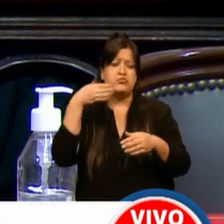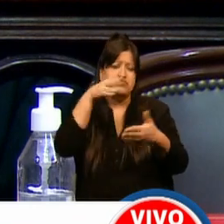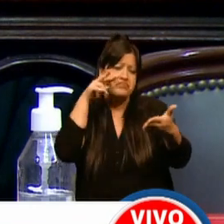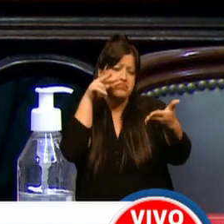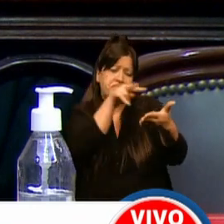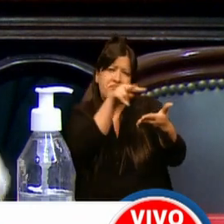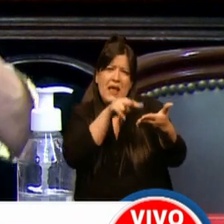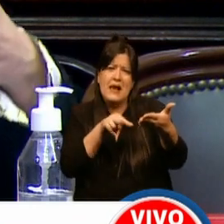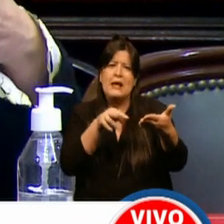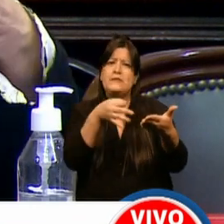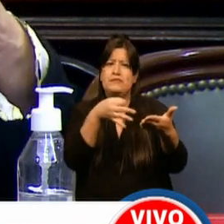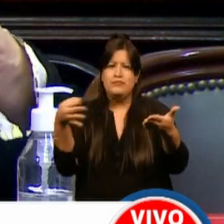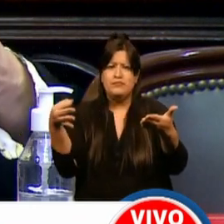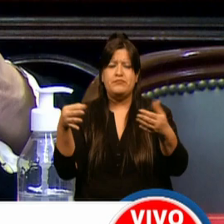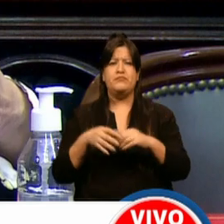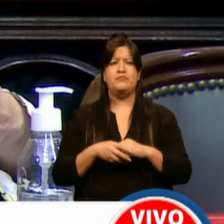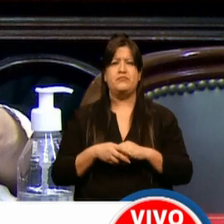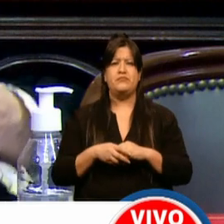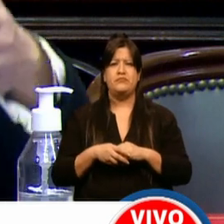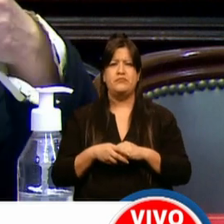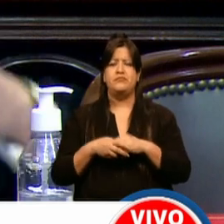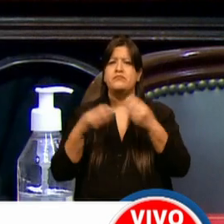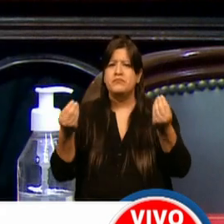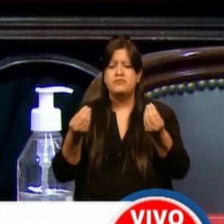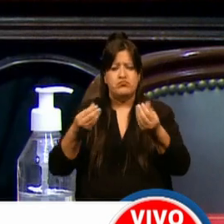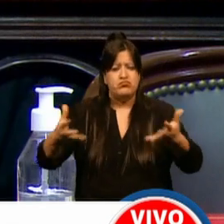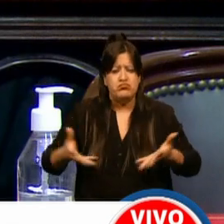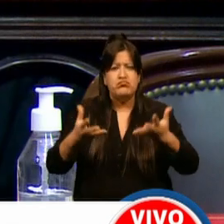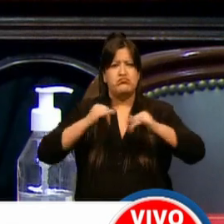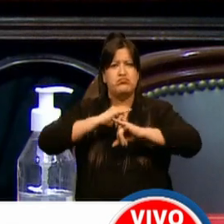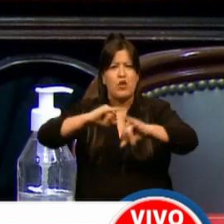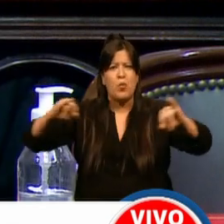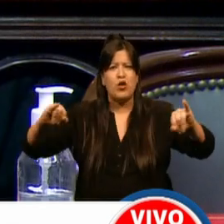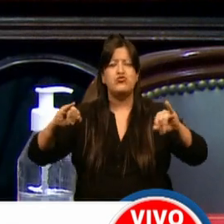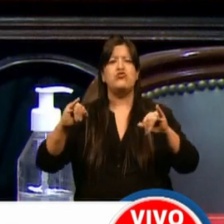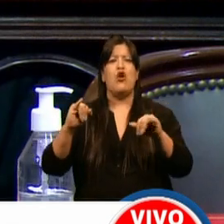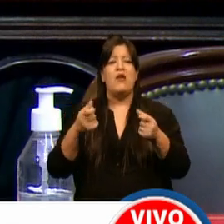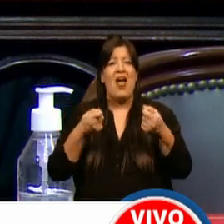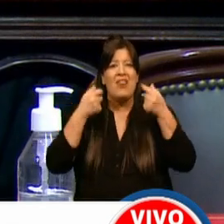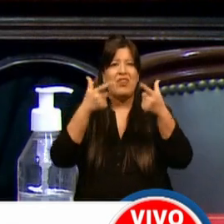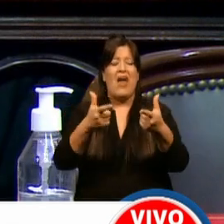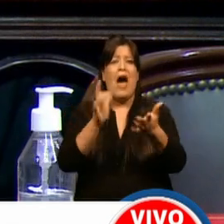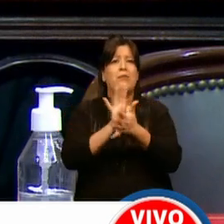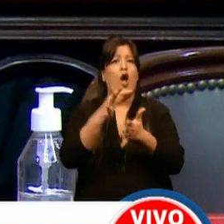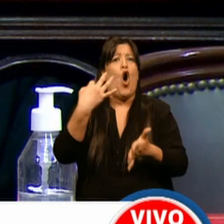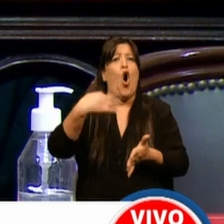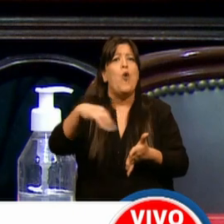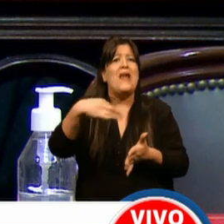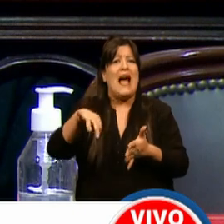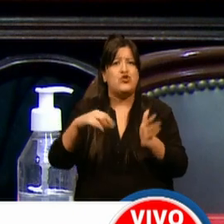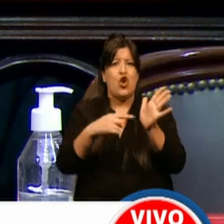efectivamente se impulsa una promoción generando una obligación